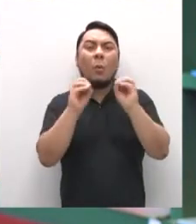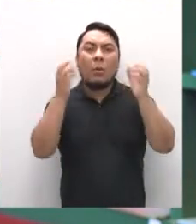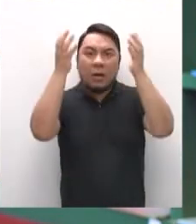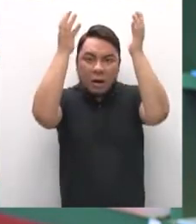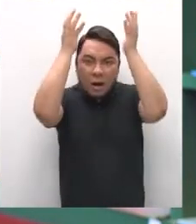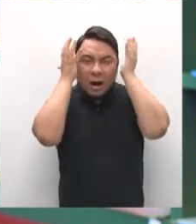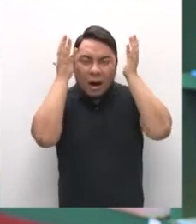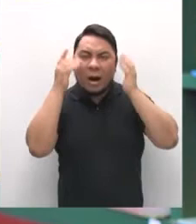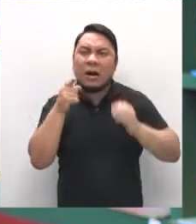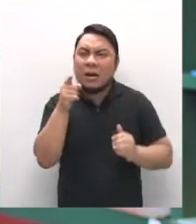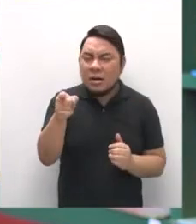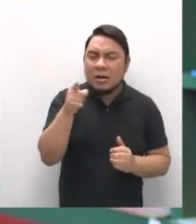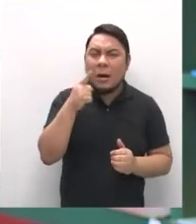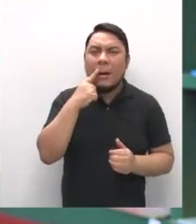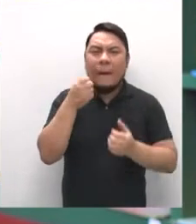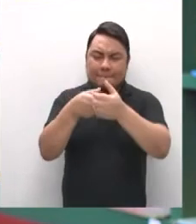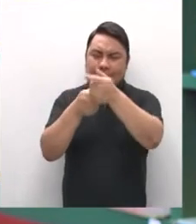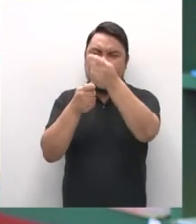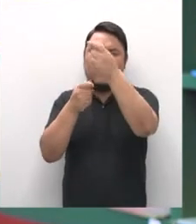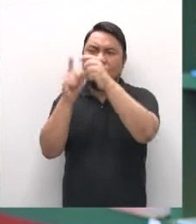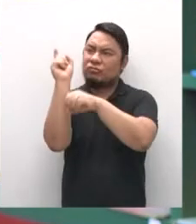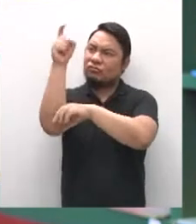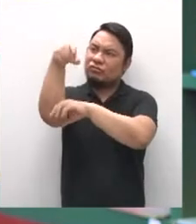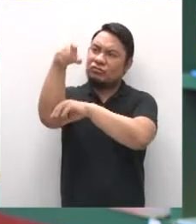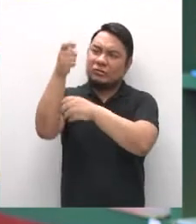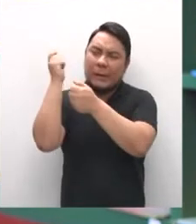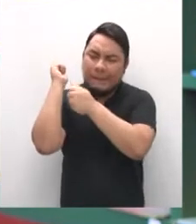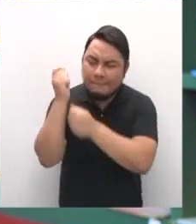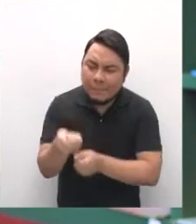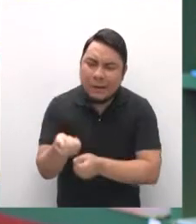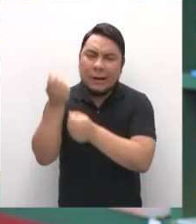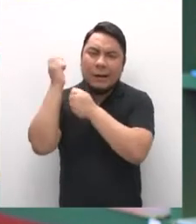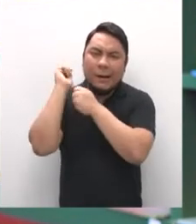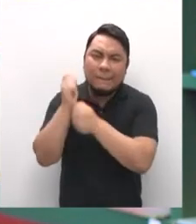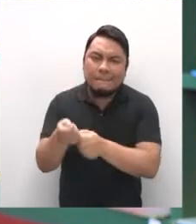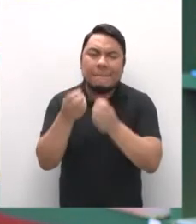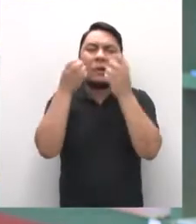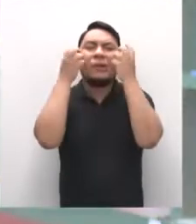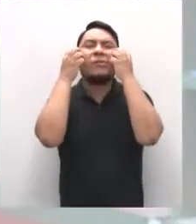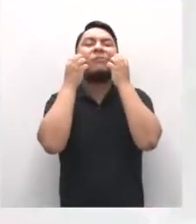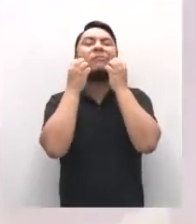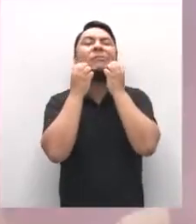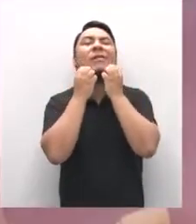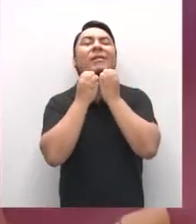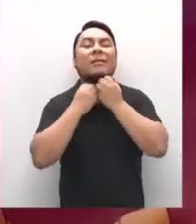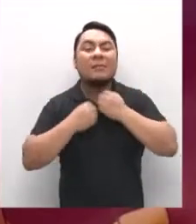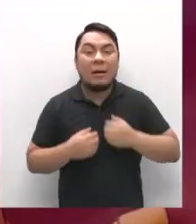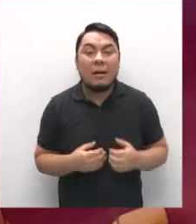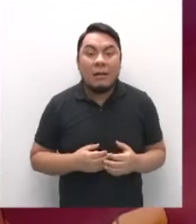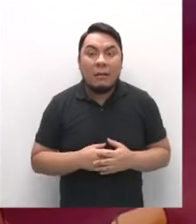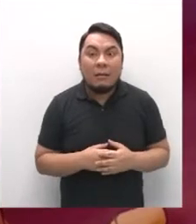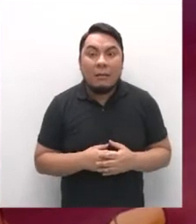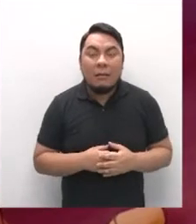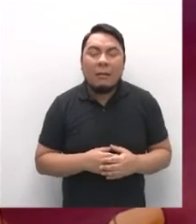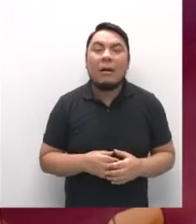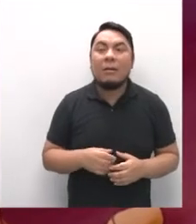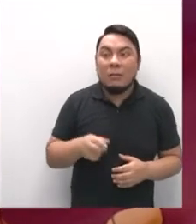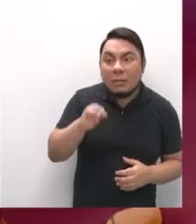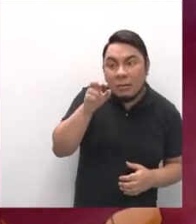casco, pico y pala, con barba. El hombrecito